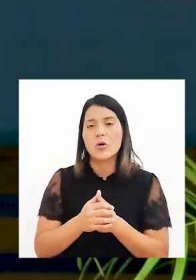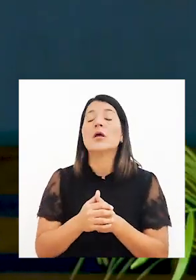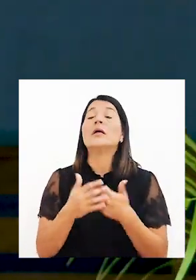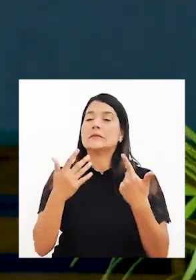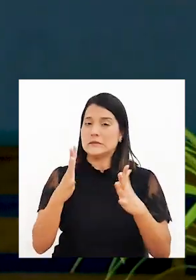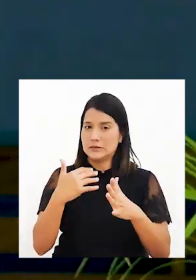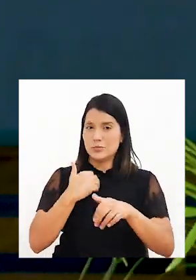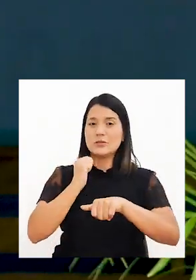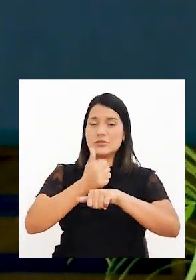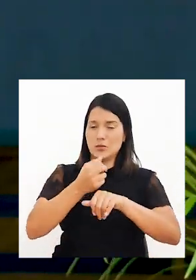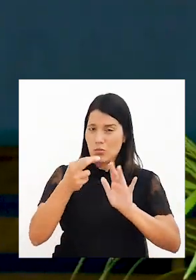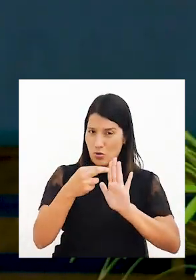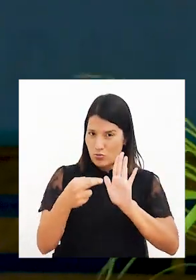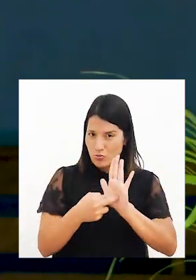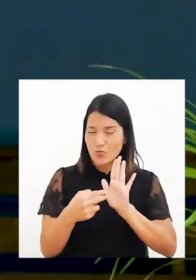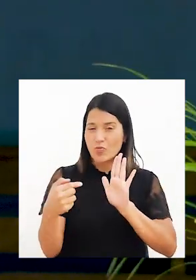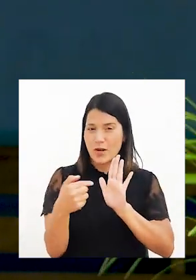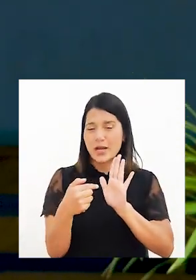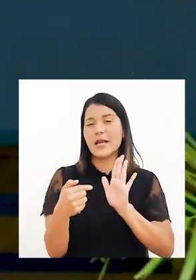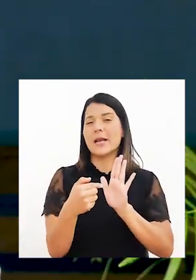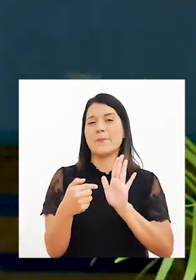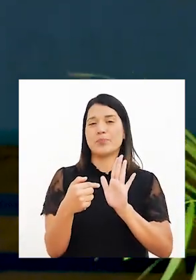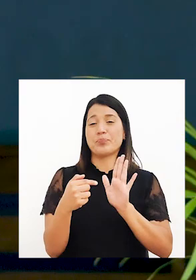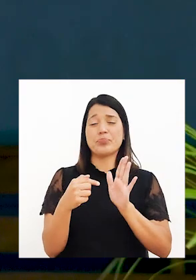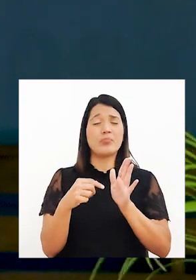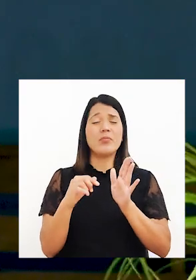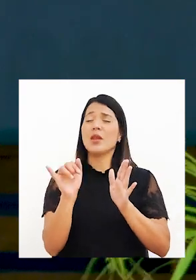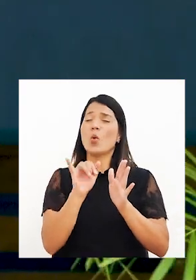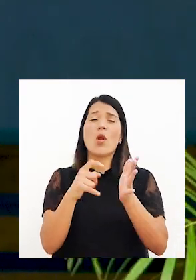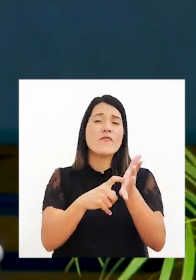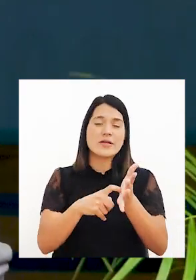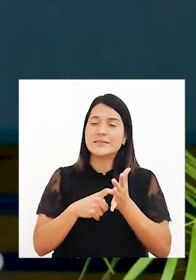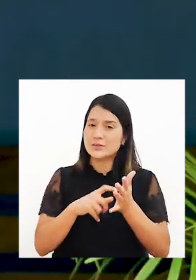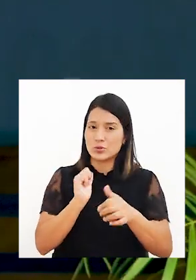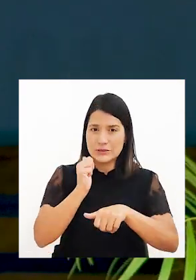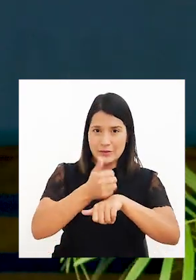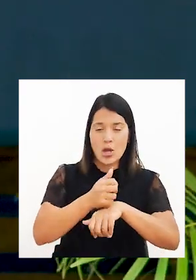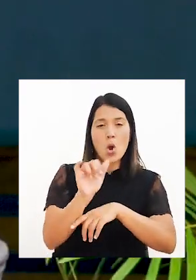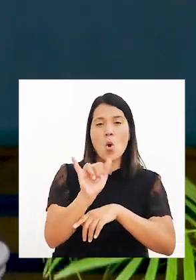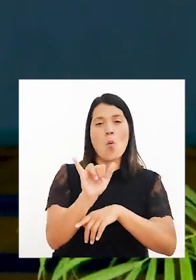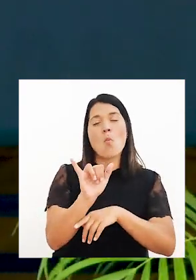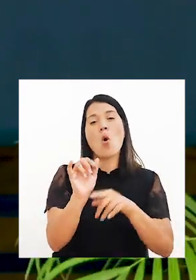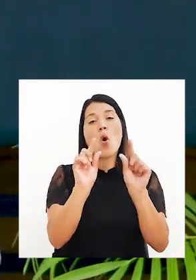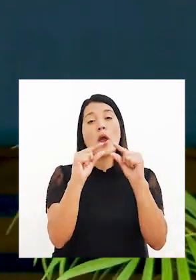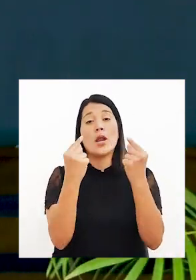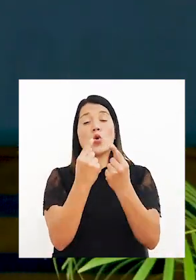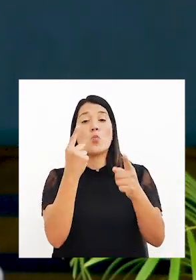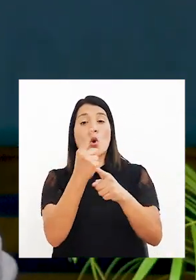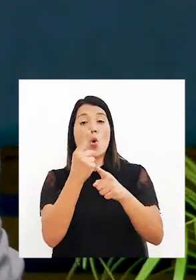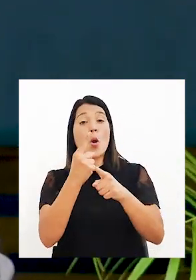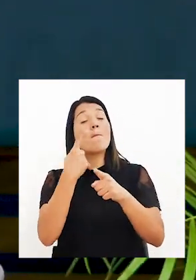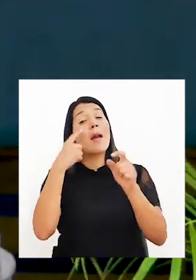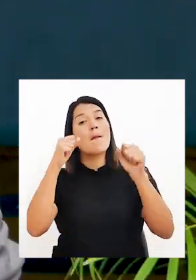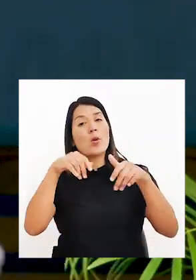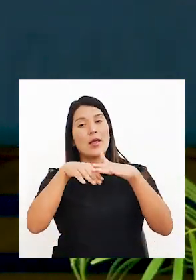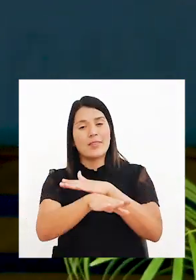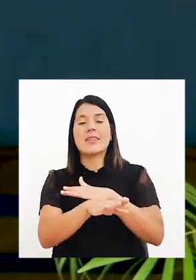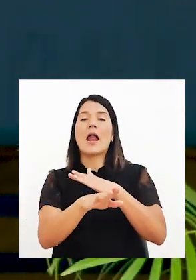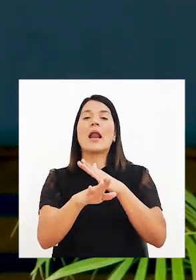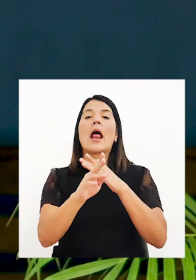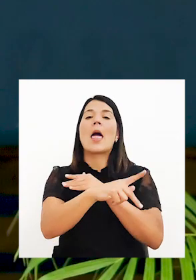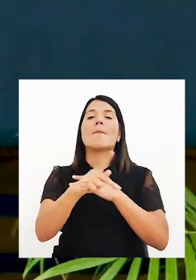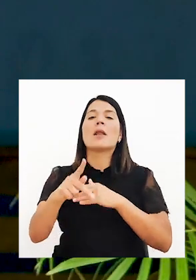regulaciones, digamos que lo que exige el refugio de vida silvestre, como un grupo, el grupo adecuado para ingresar a la playa está compuesto de